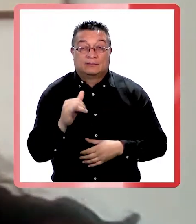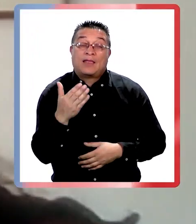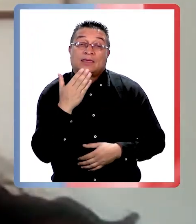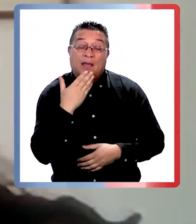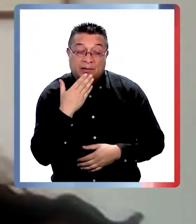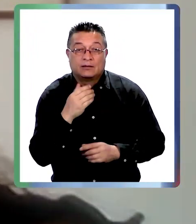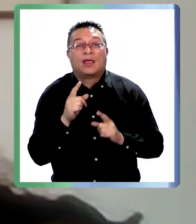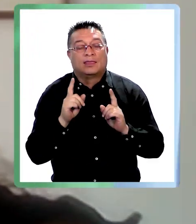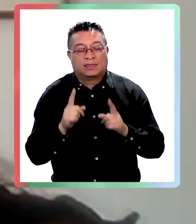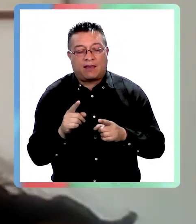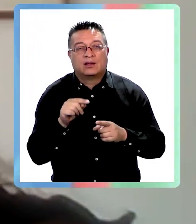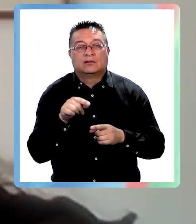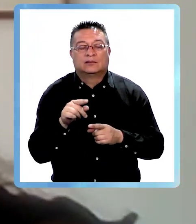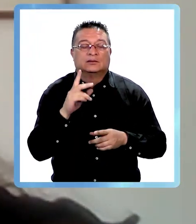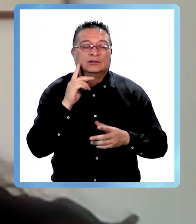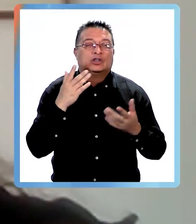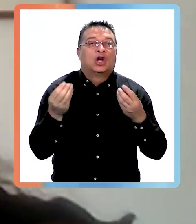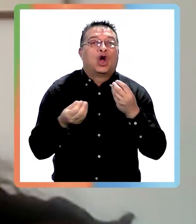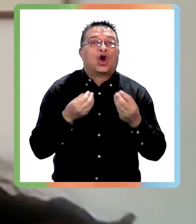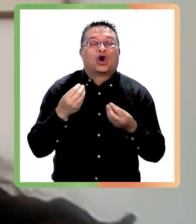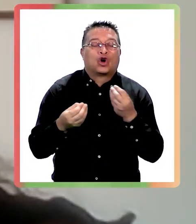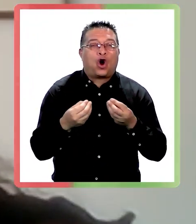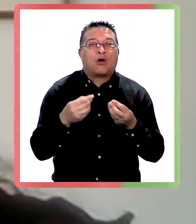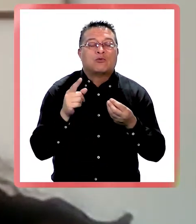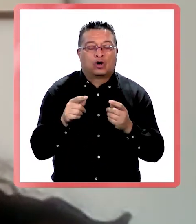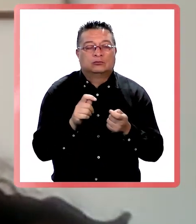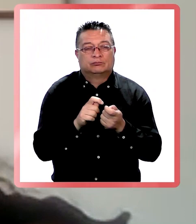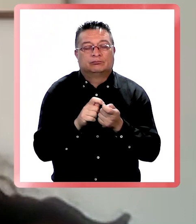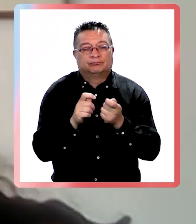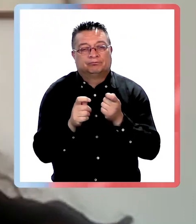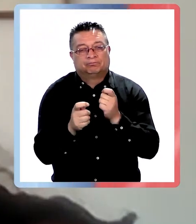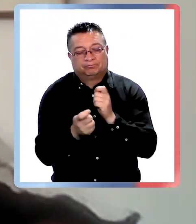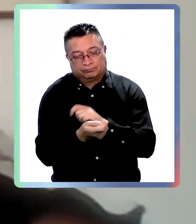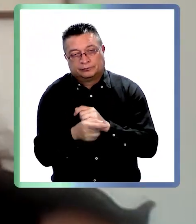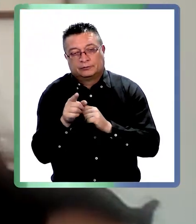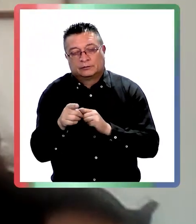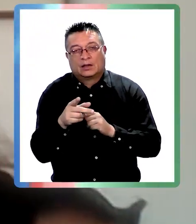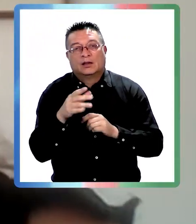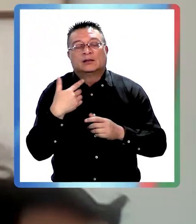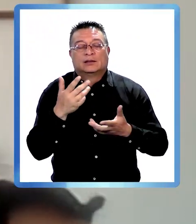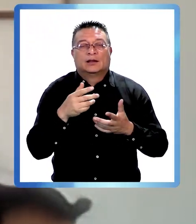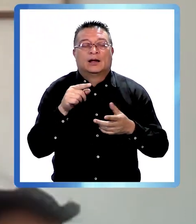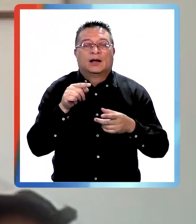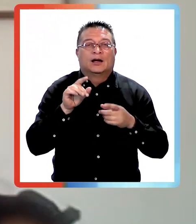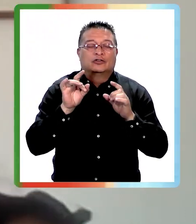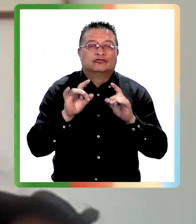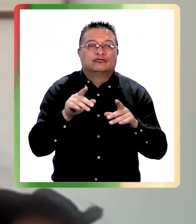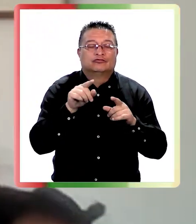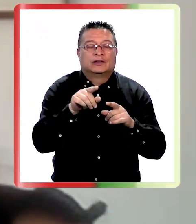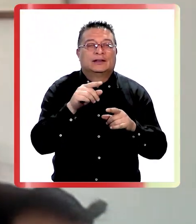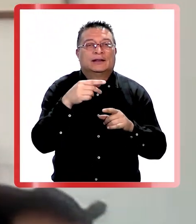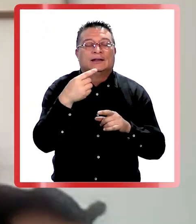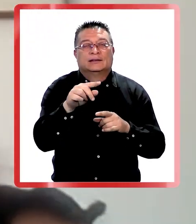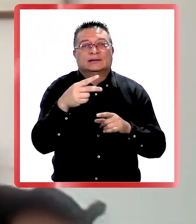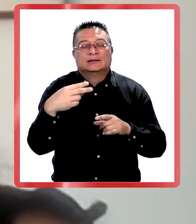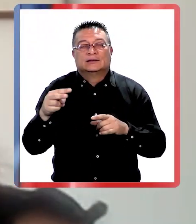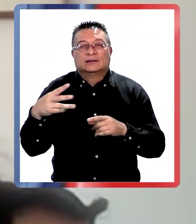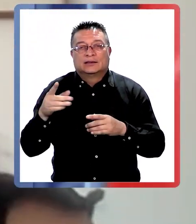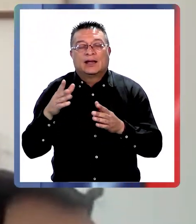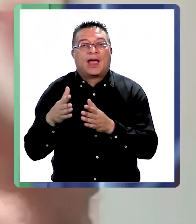que también tengo que abordarlo desde el punto de vista de cómo se han ido precarizando las trayectorias